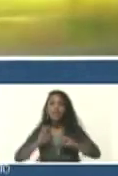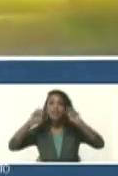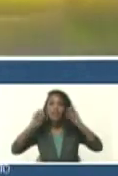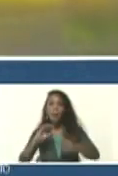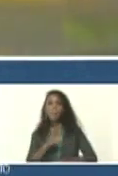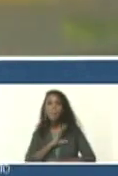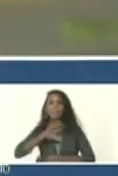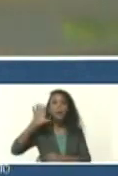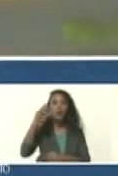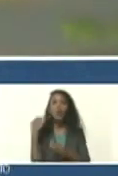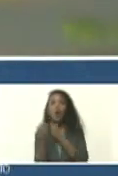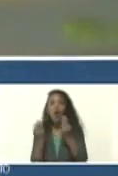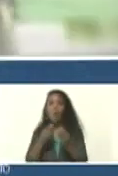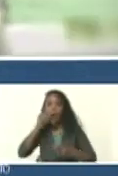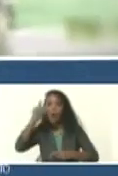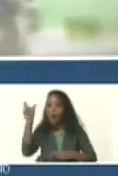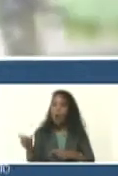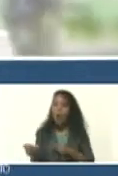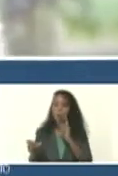hombres como Omar Torrijos.